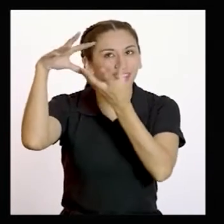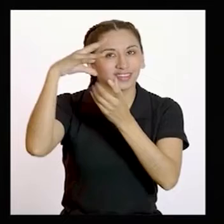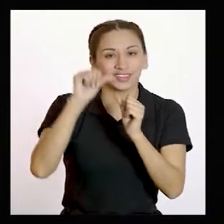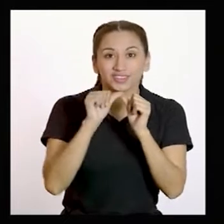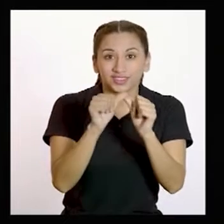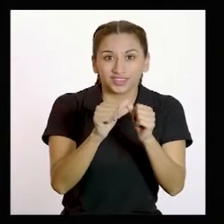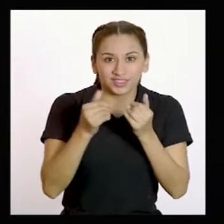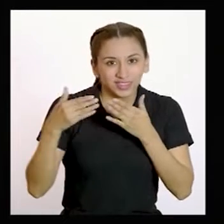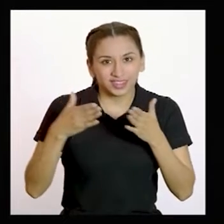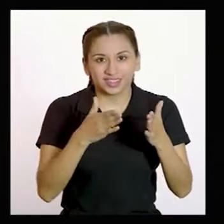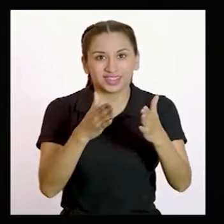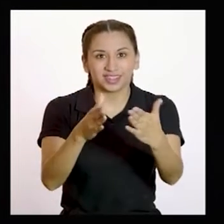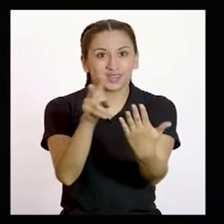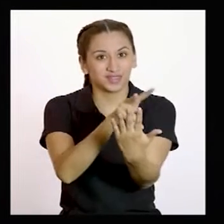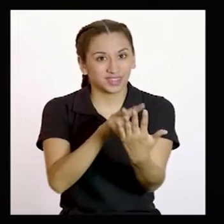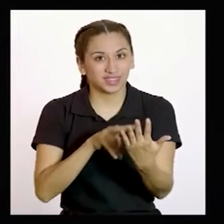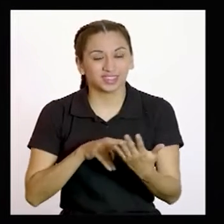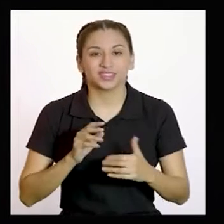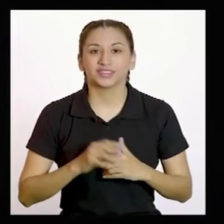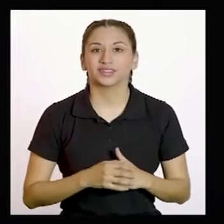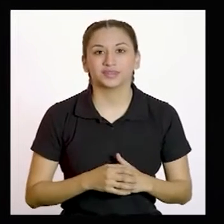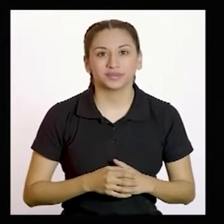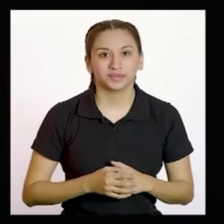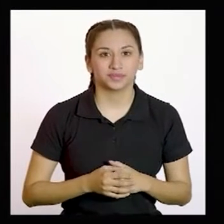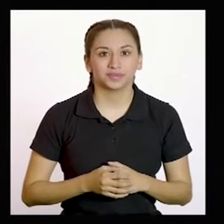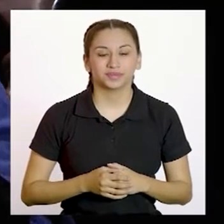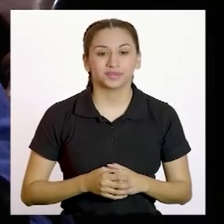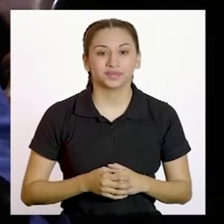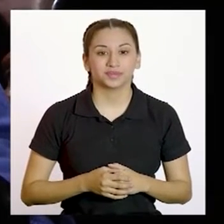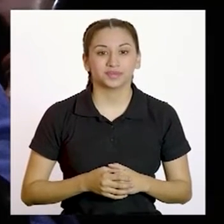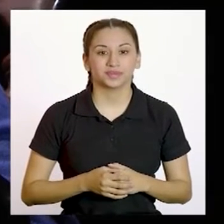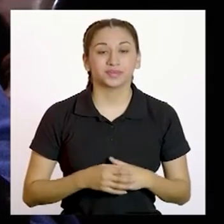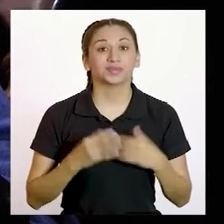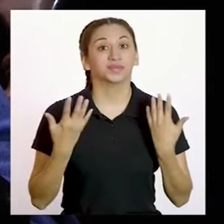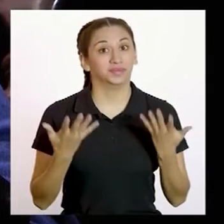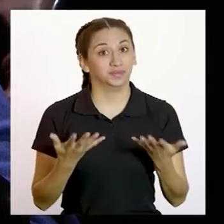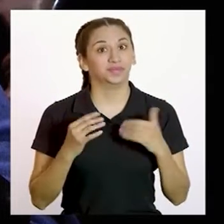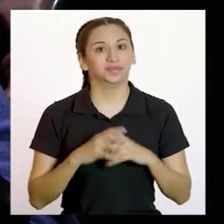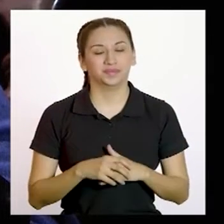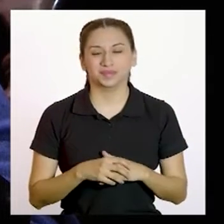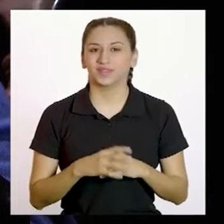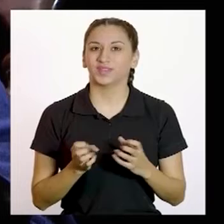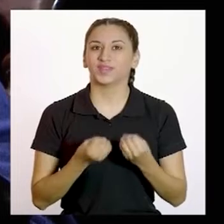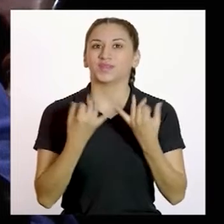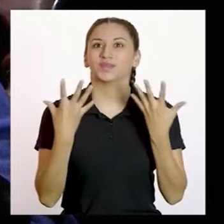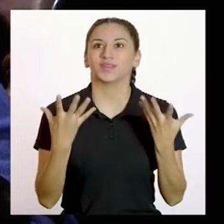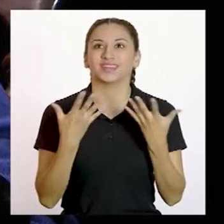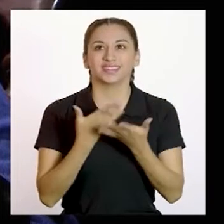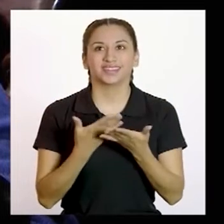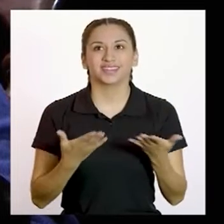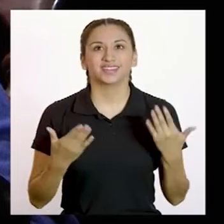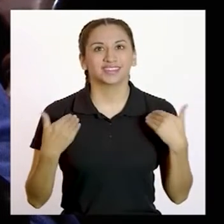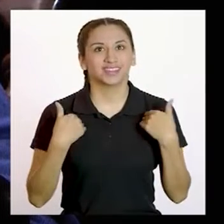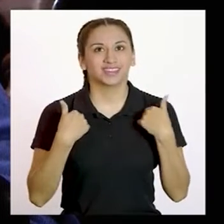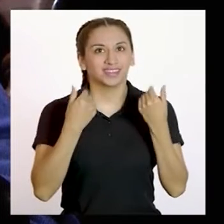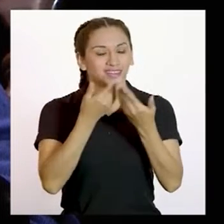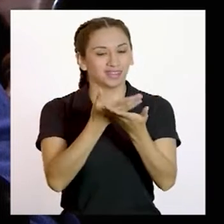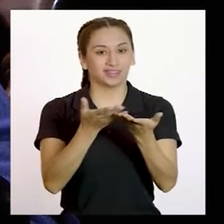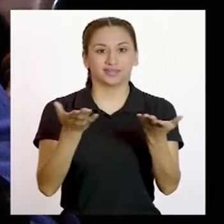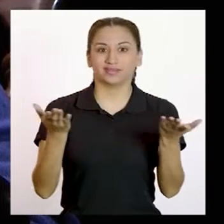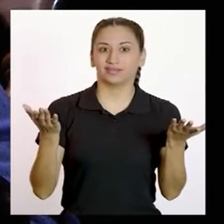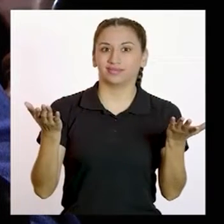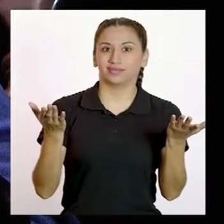y continuar nuestro camino como lectoras y lectores. Vaya, vaya, ¿cuántos instrumentos hay